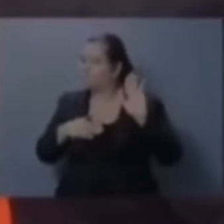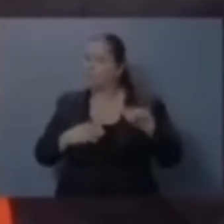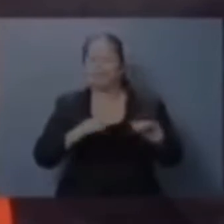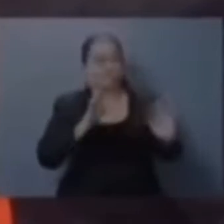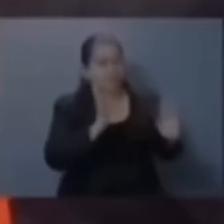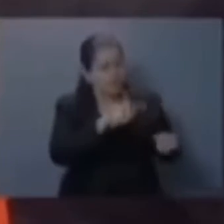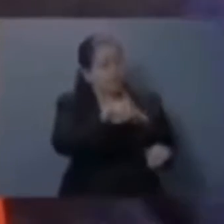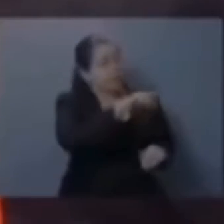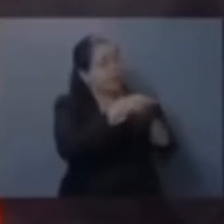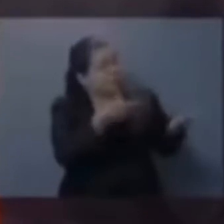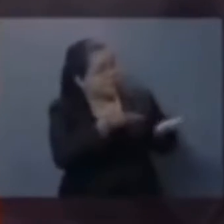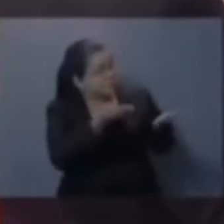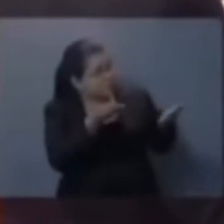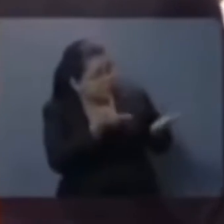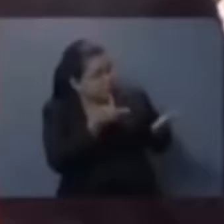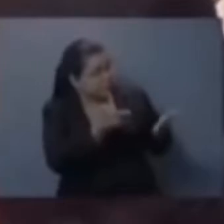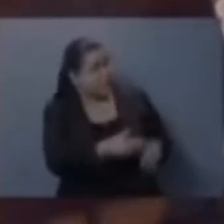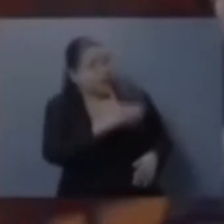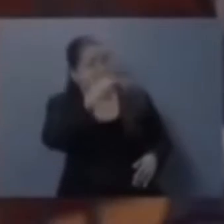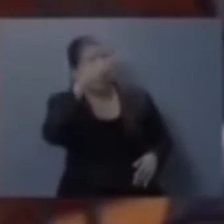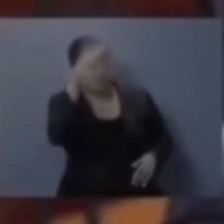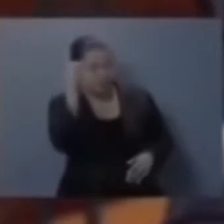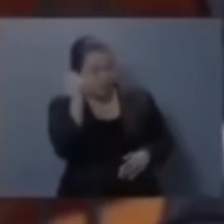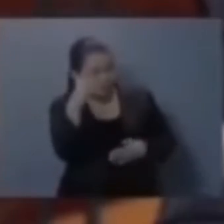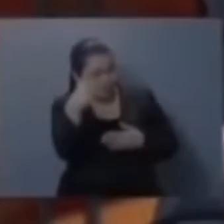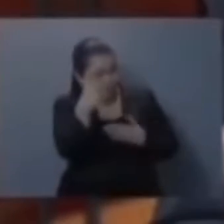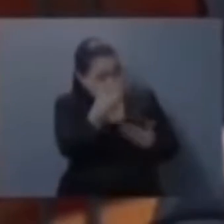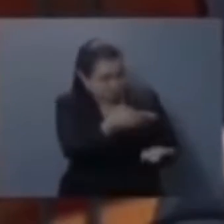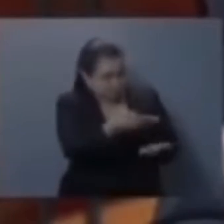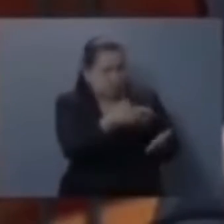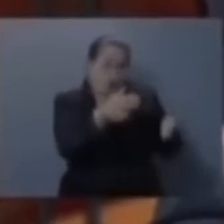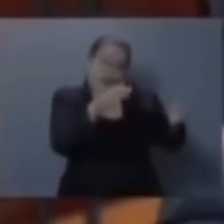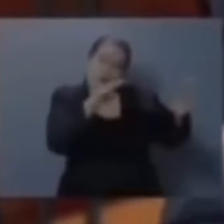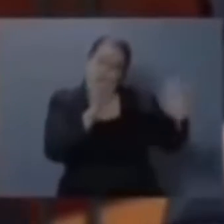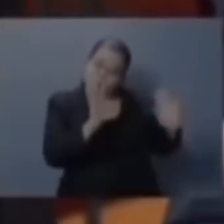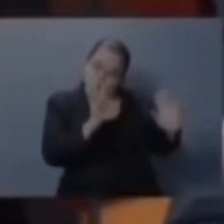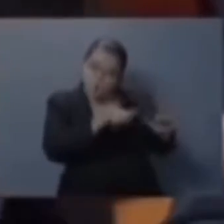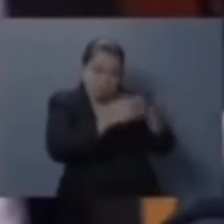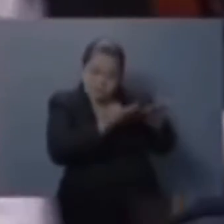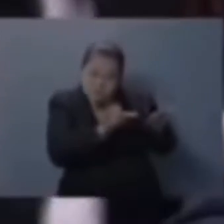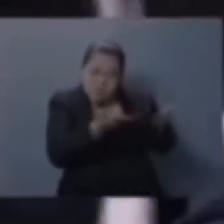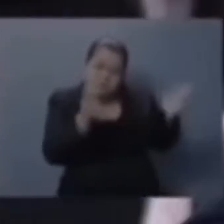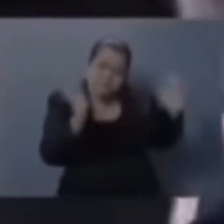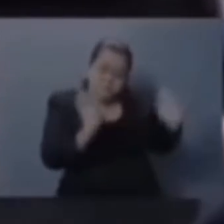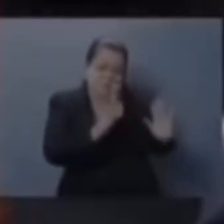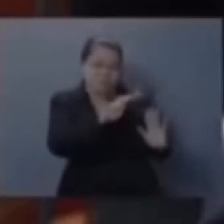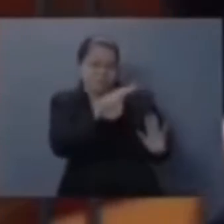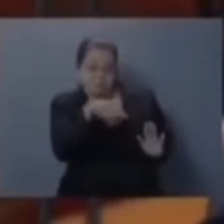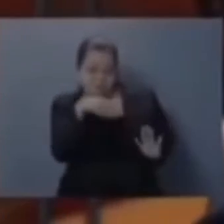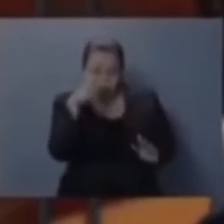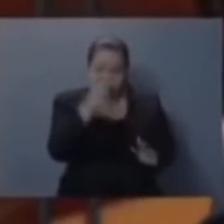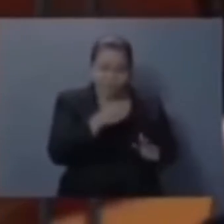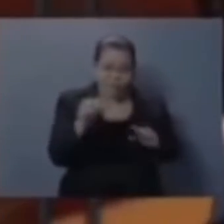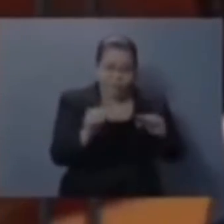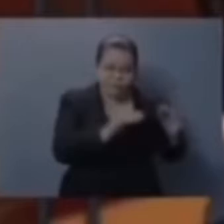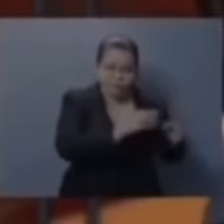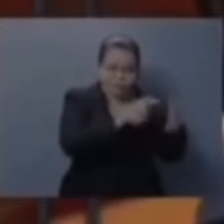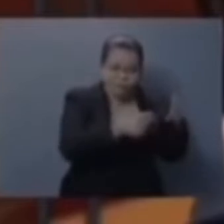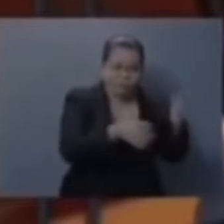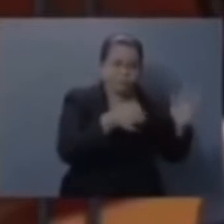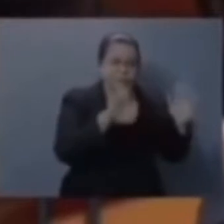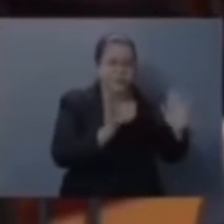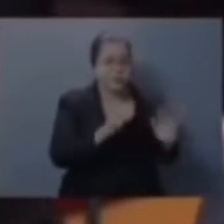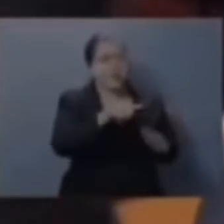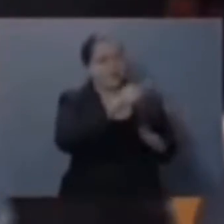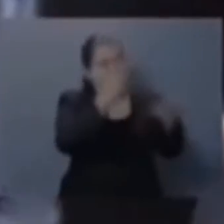Si así lo hiciereis, que la patria os premie, y si no, que ella os lo demande. Quedáis en